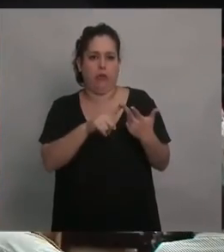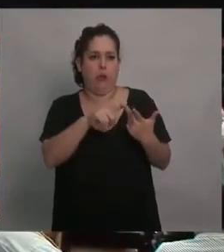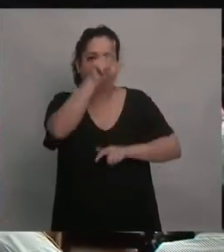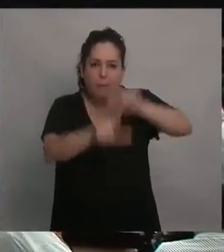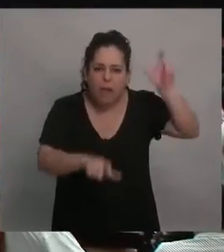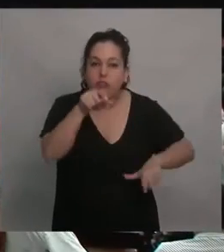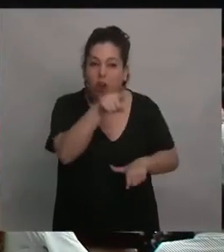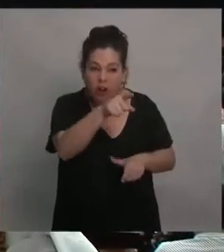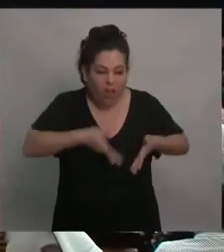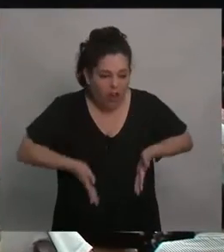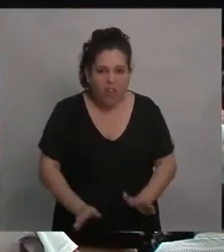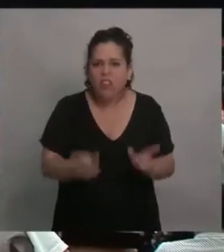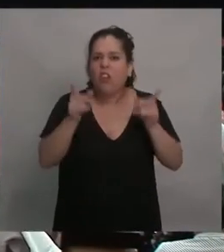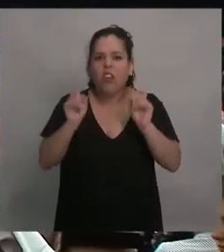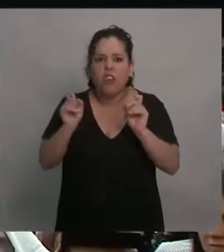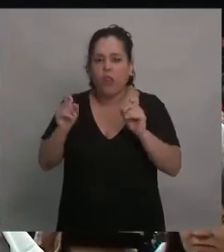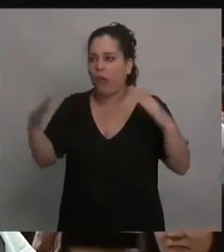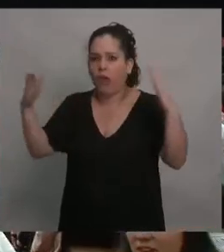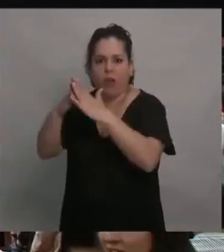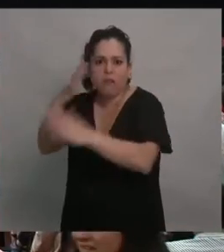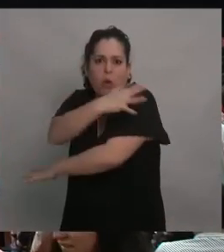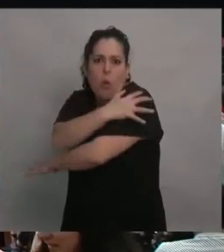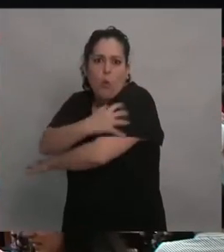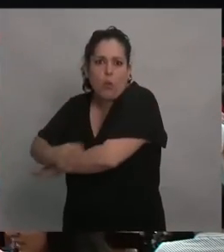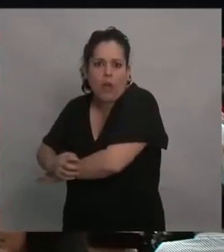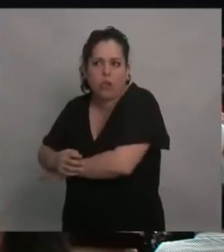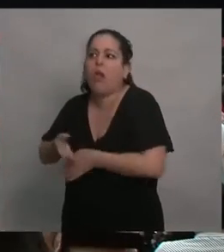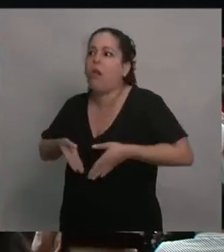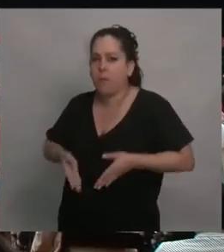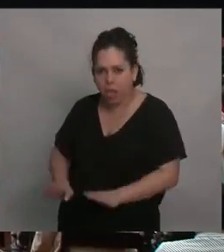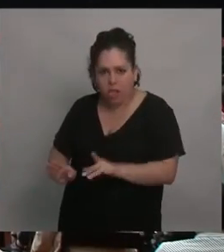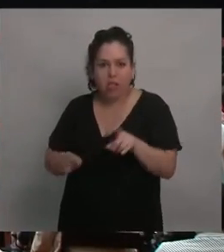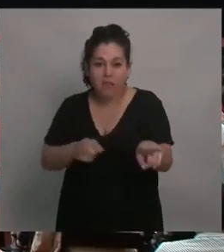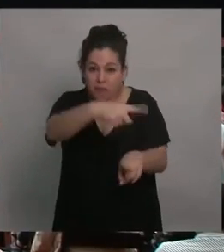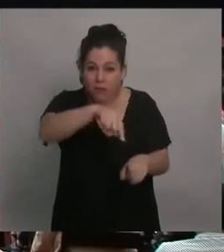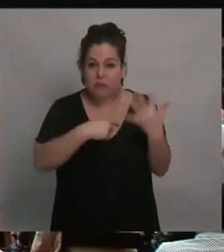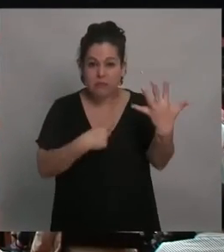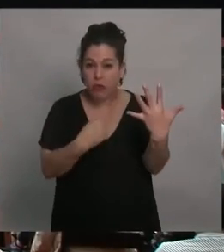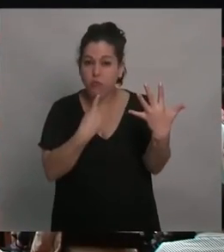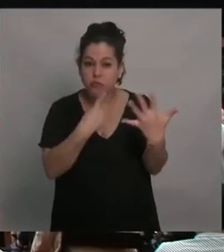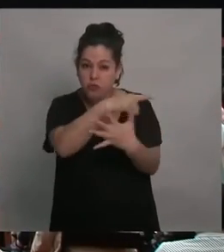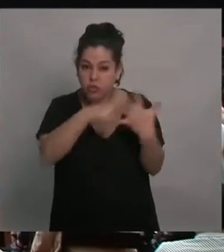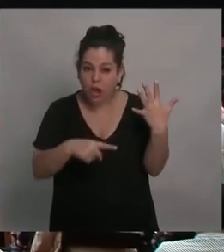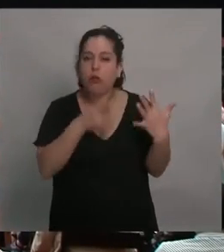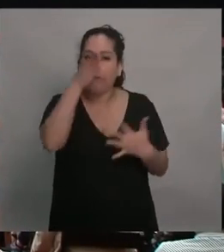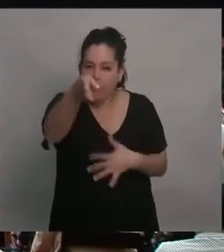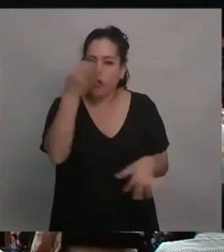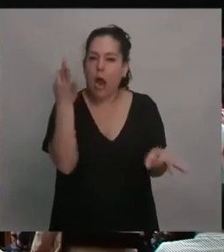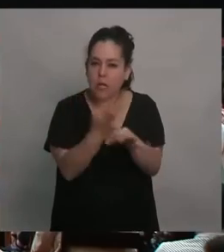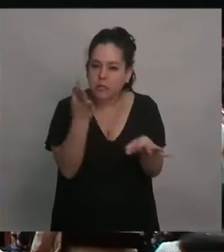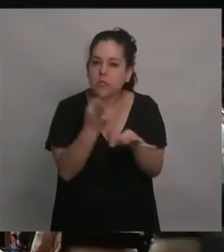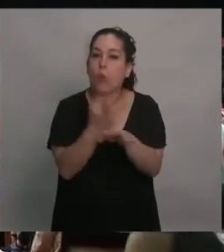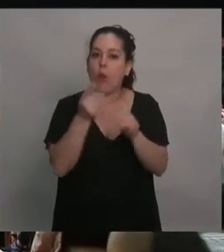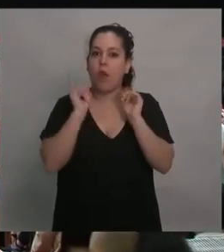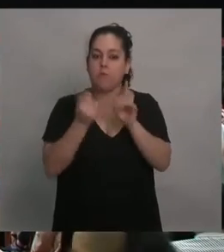más humildes casas de nuestro país, de la familia. Son muchachos que fueron a las escuelas